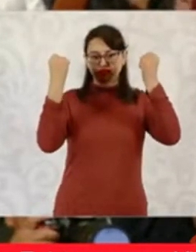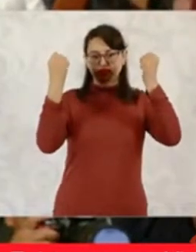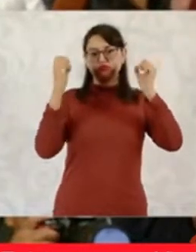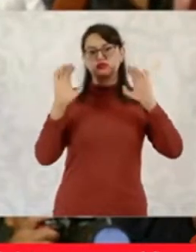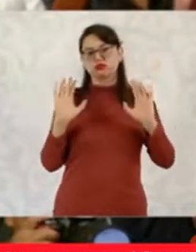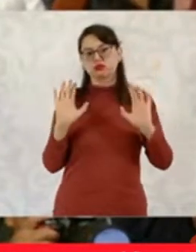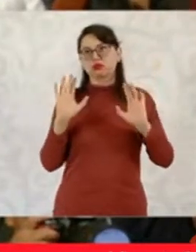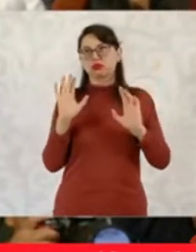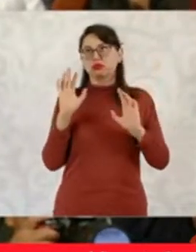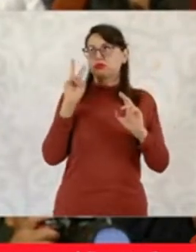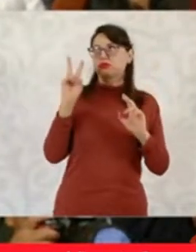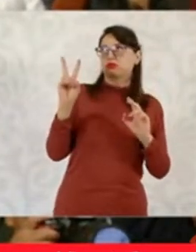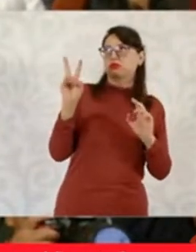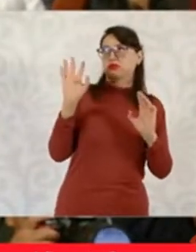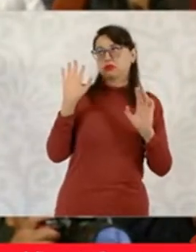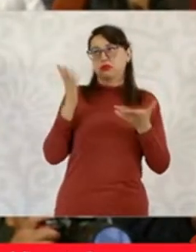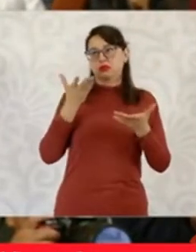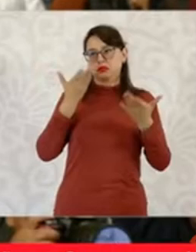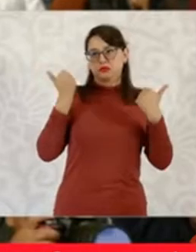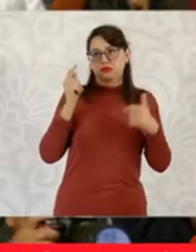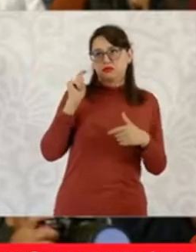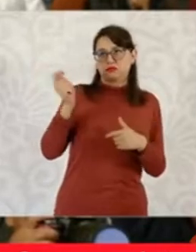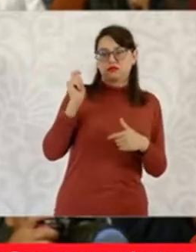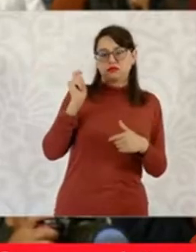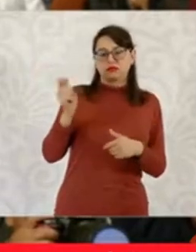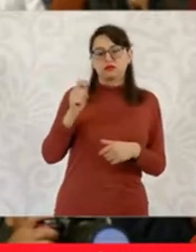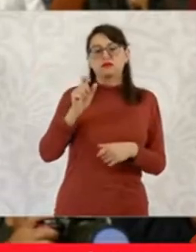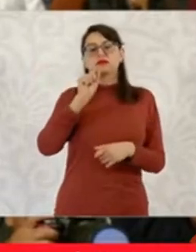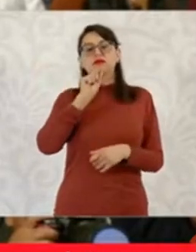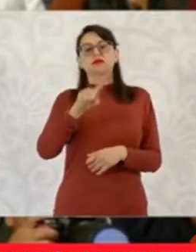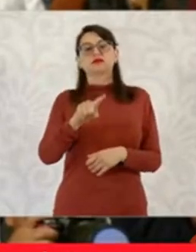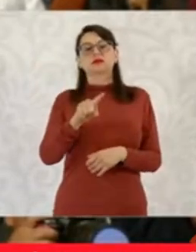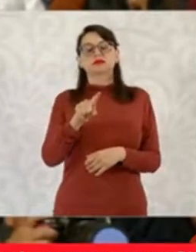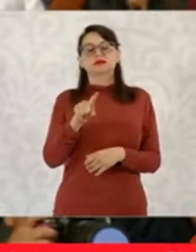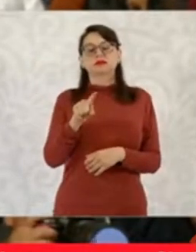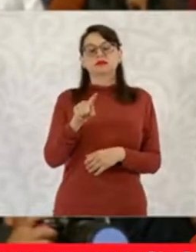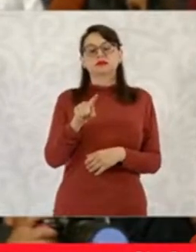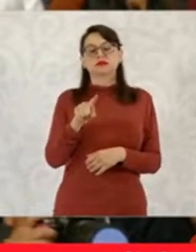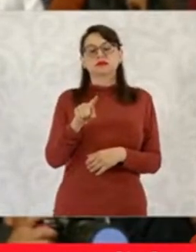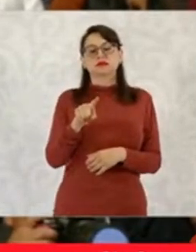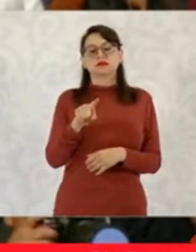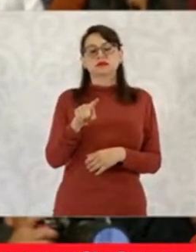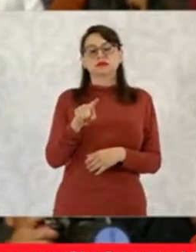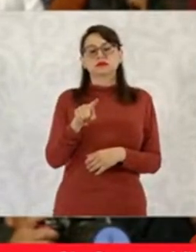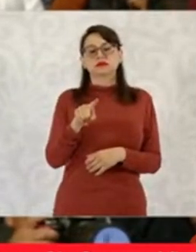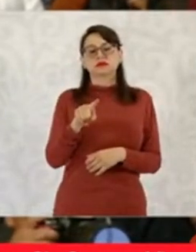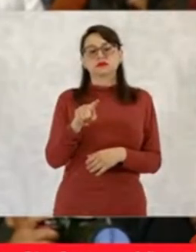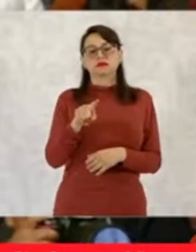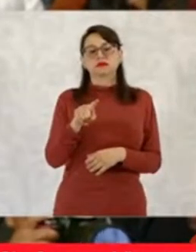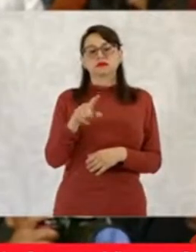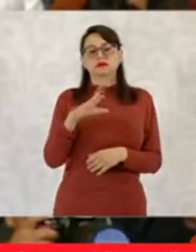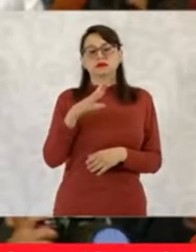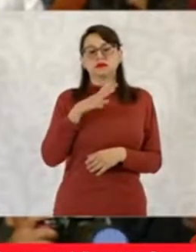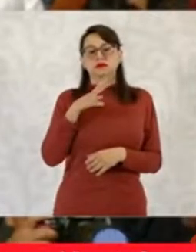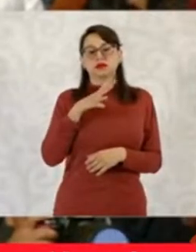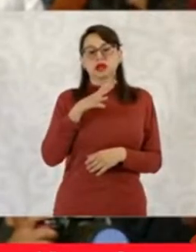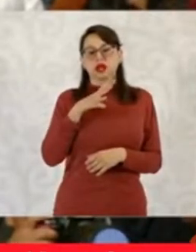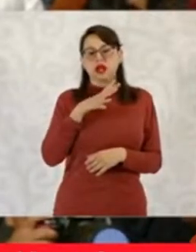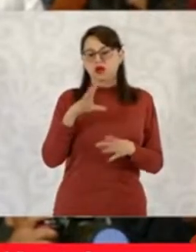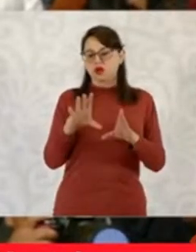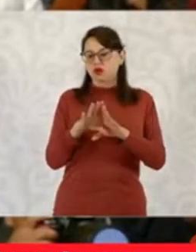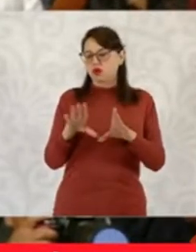de estructuras. También ahí lo que encontré fueron para hacer pesas,